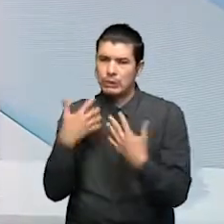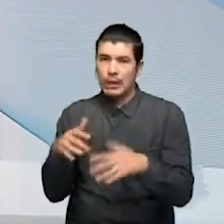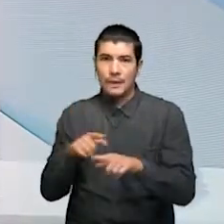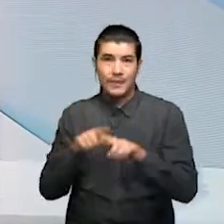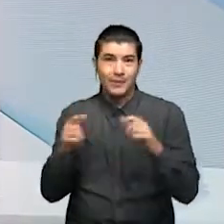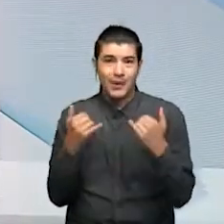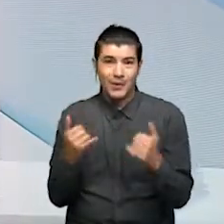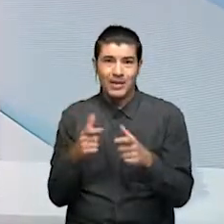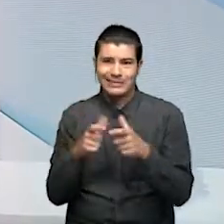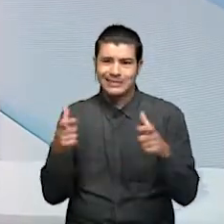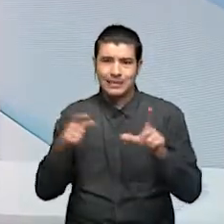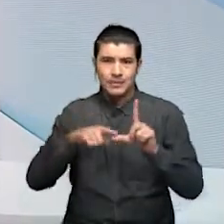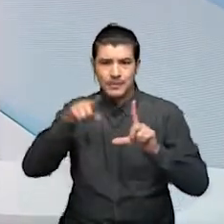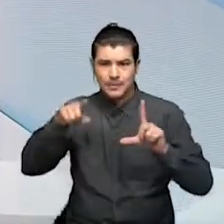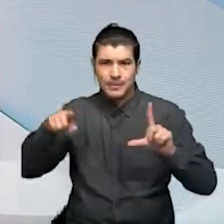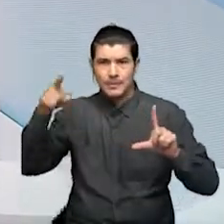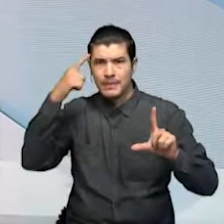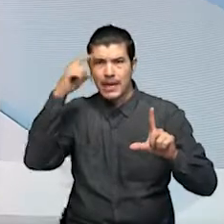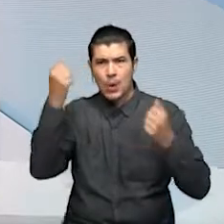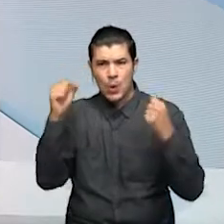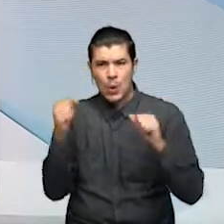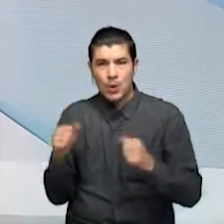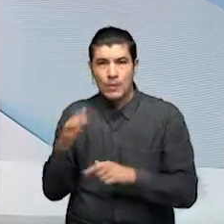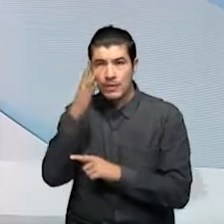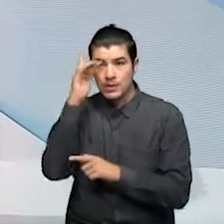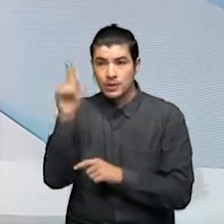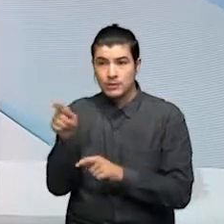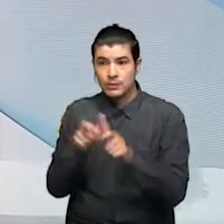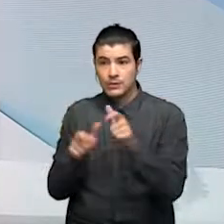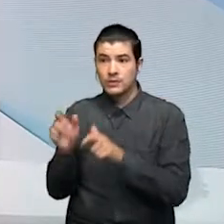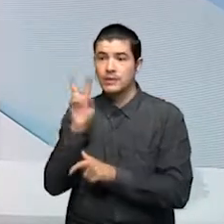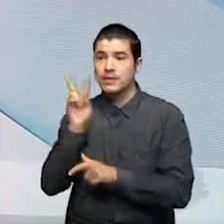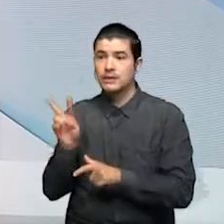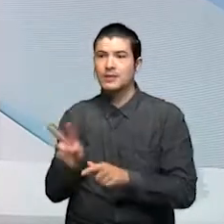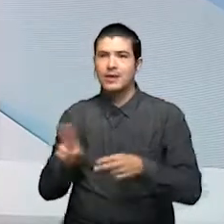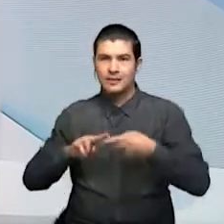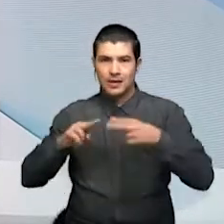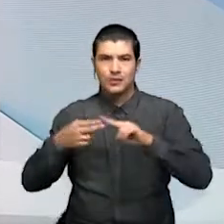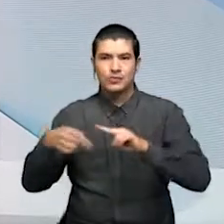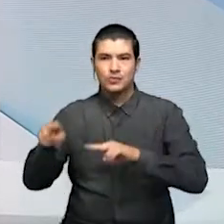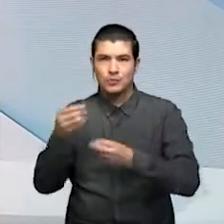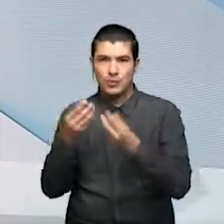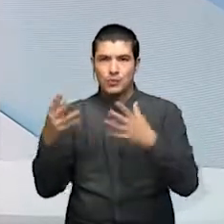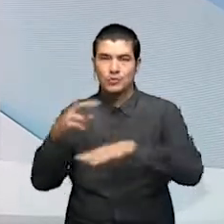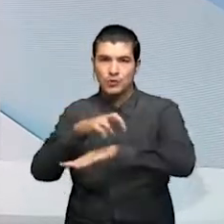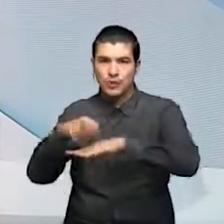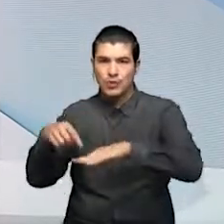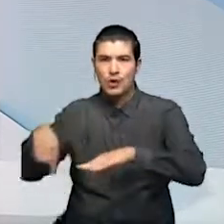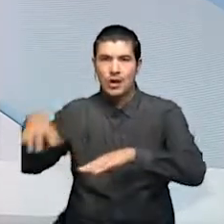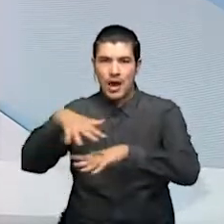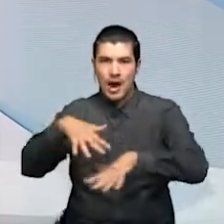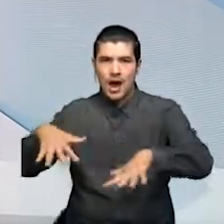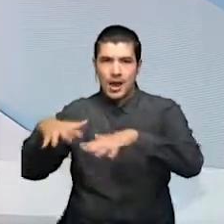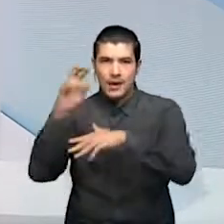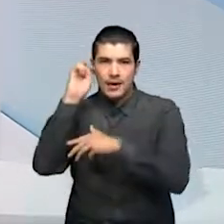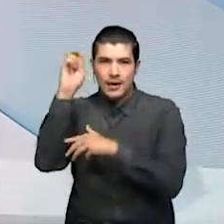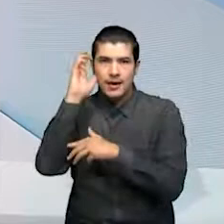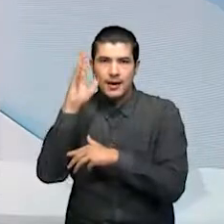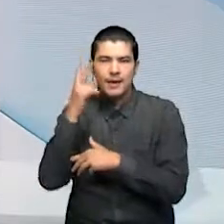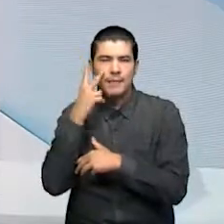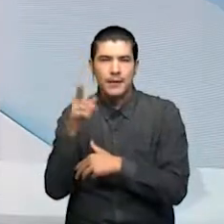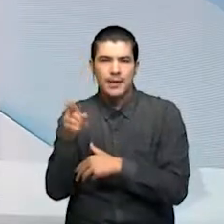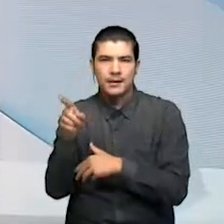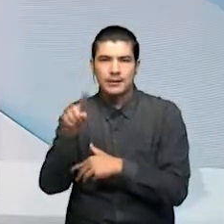que aumentan con el pasar de los días sobre la captura de venezolanos que están involucrados en delitos cometidos en esa región también castillo se nos